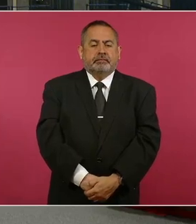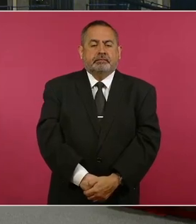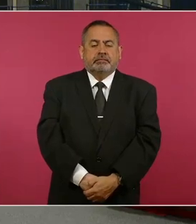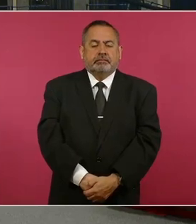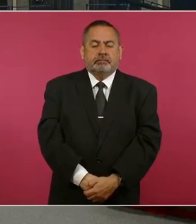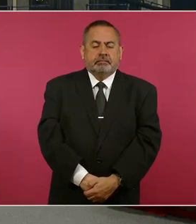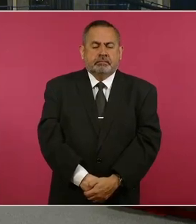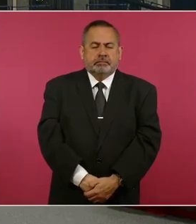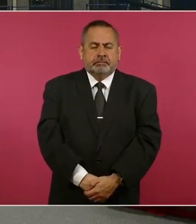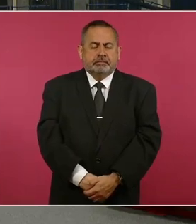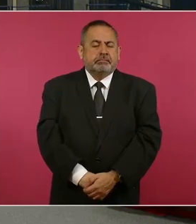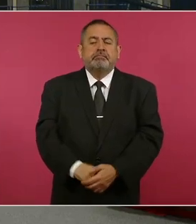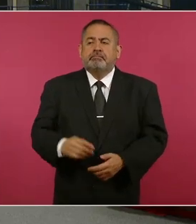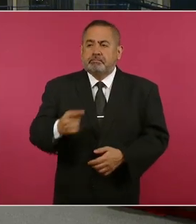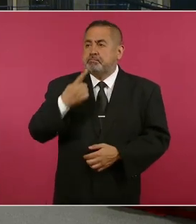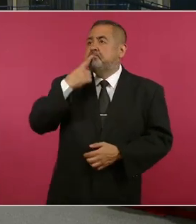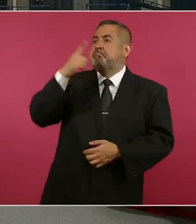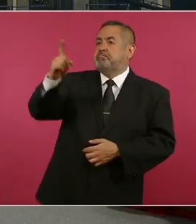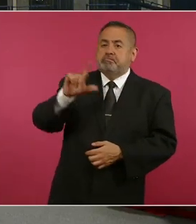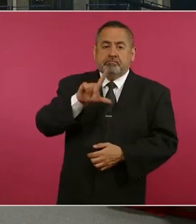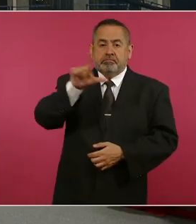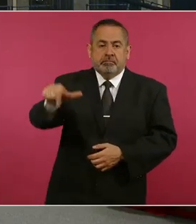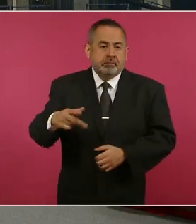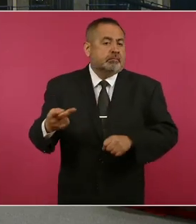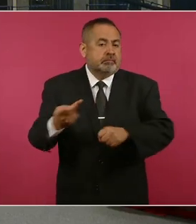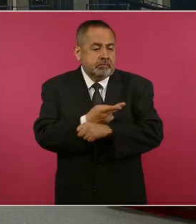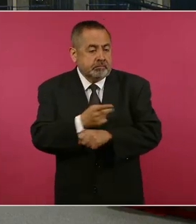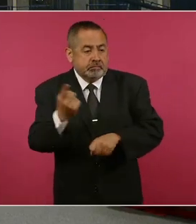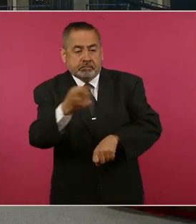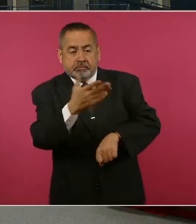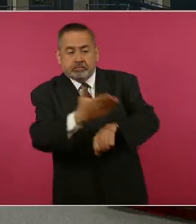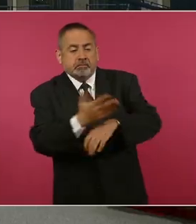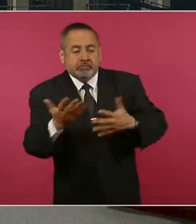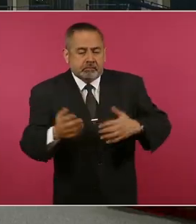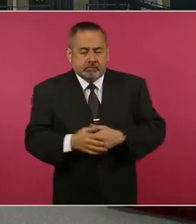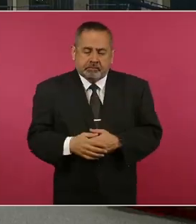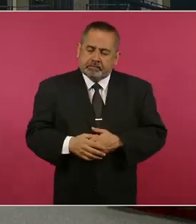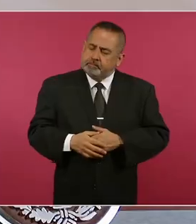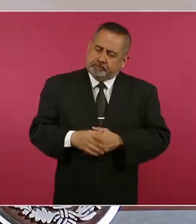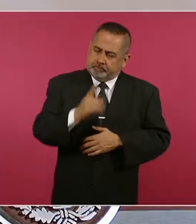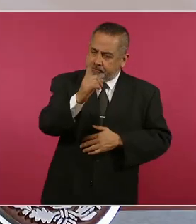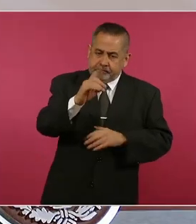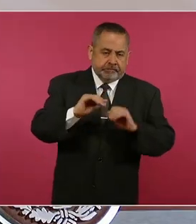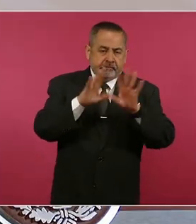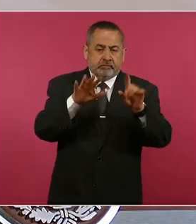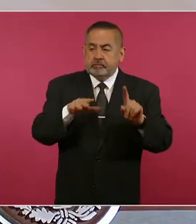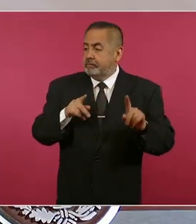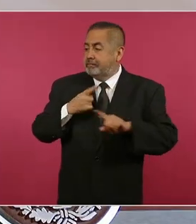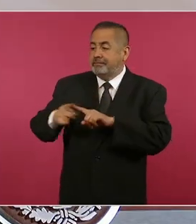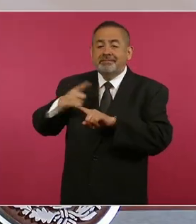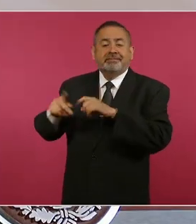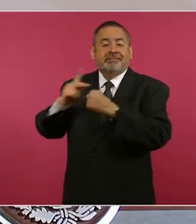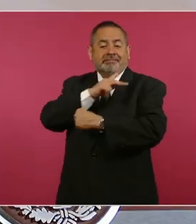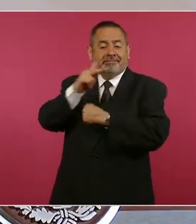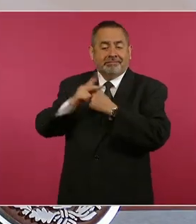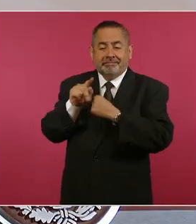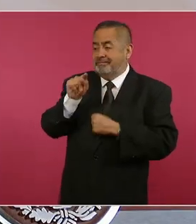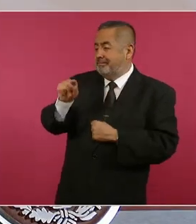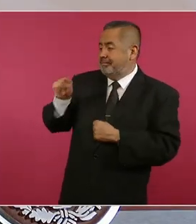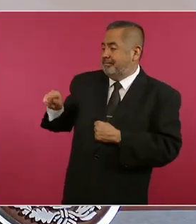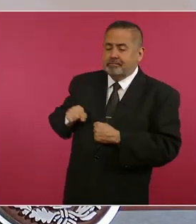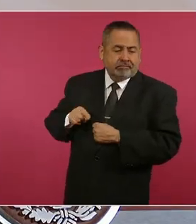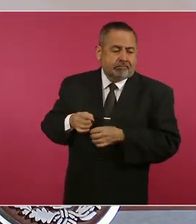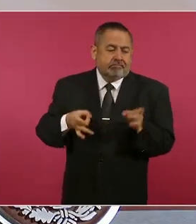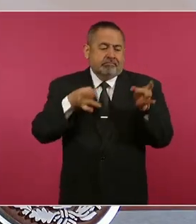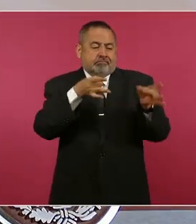¿Qué consecuencias puede traer esto? Varias. En primer lugar, el rechazo flagrante de todos los países, prácticamente